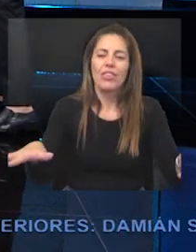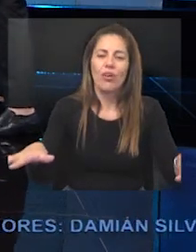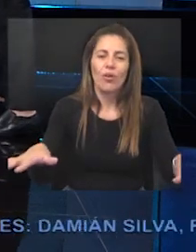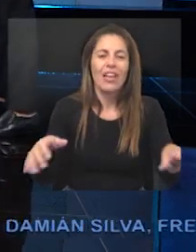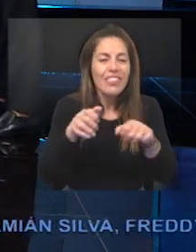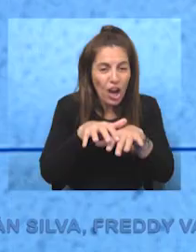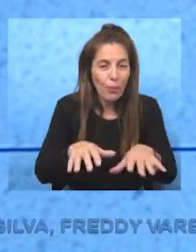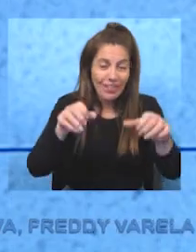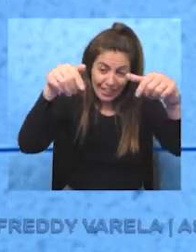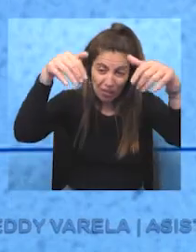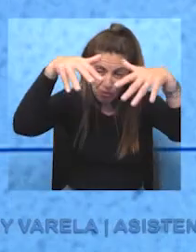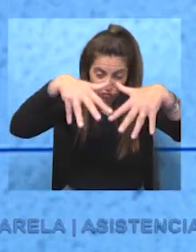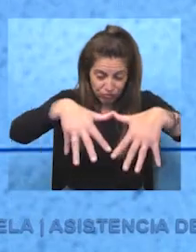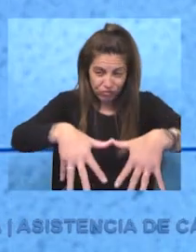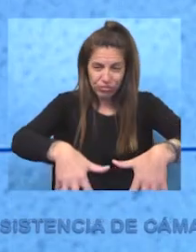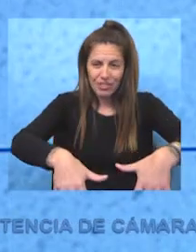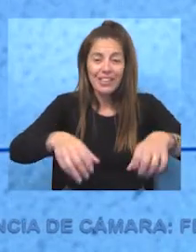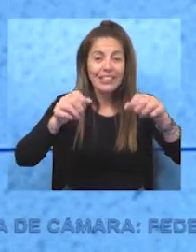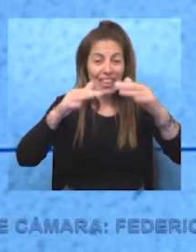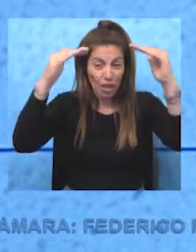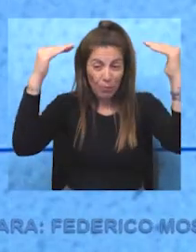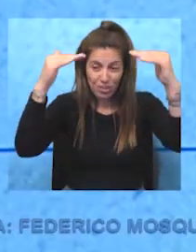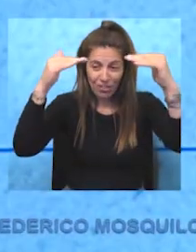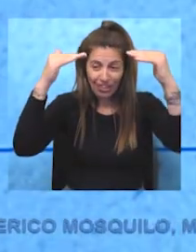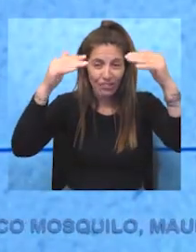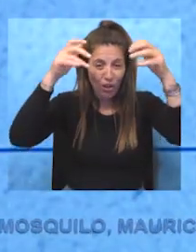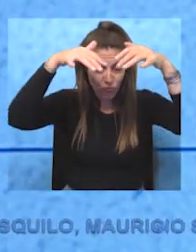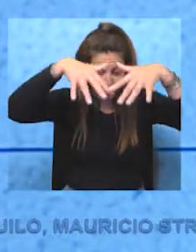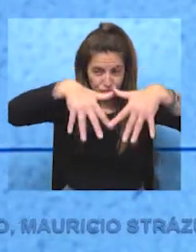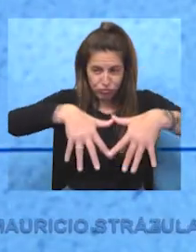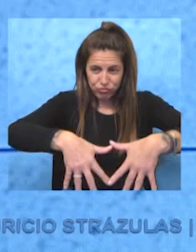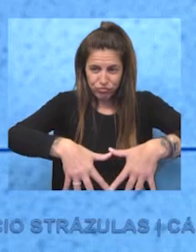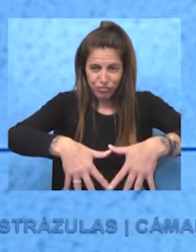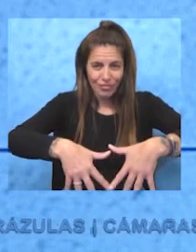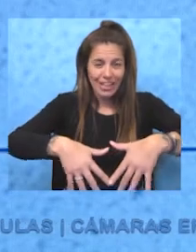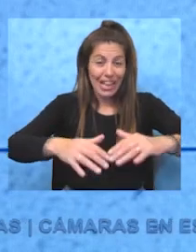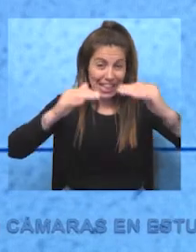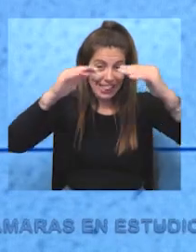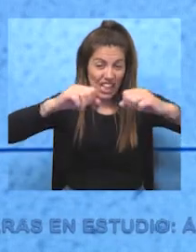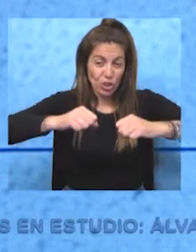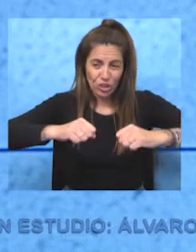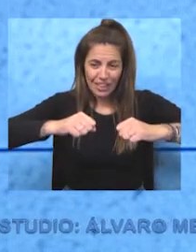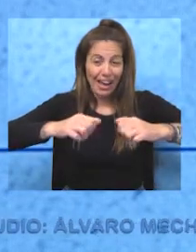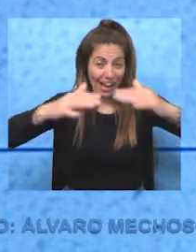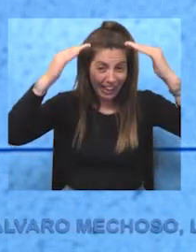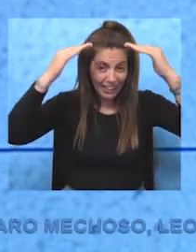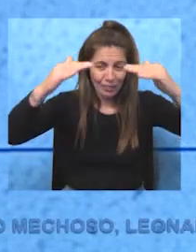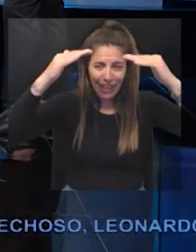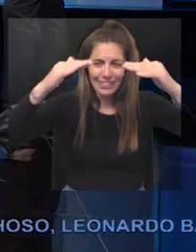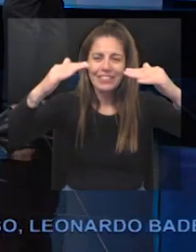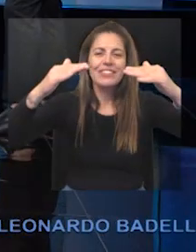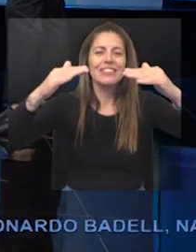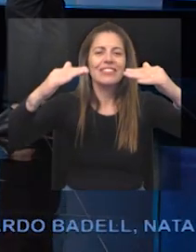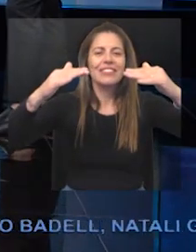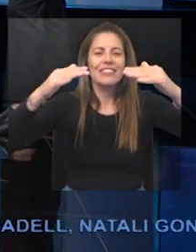rup top Roof top que es la azotea No ahora pero se dice Roof top para quebrarte un poco